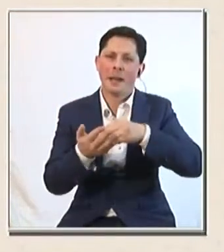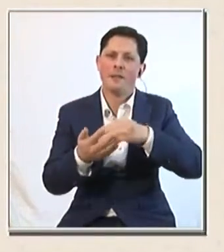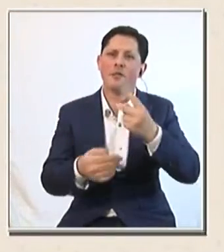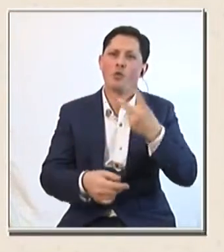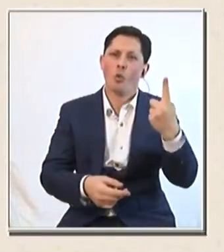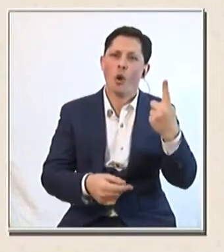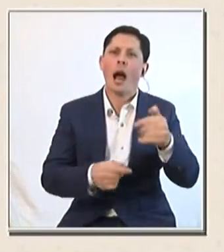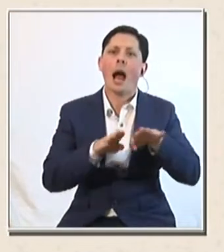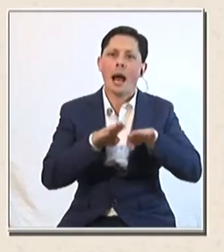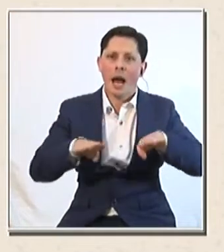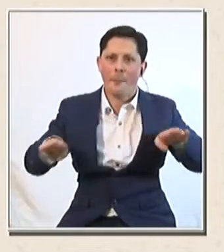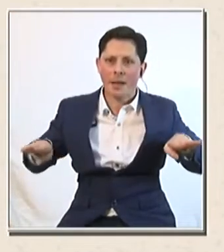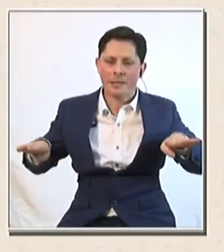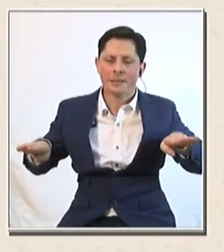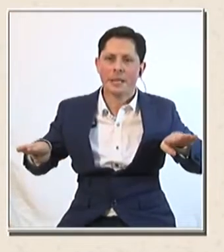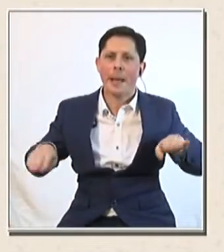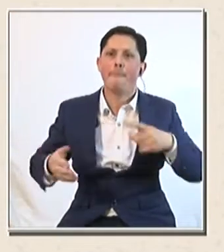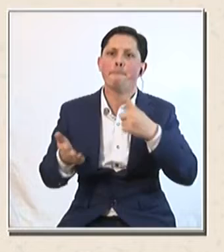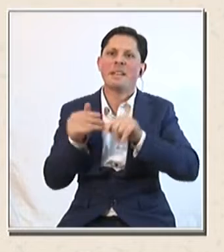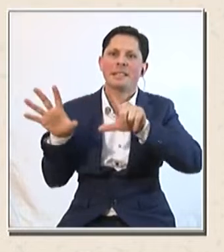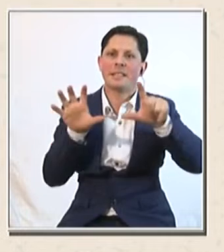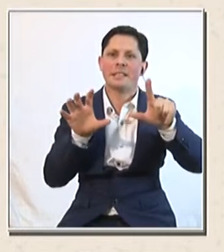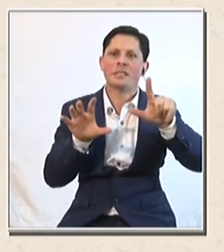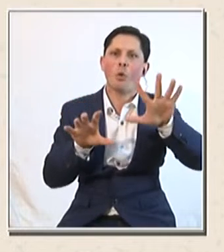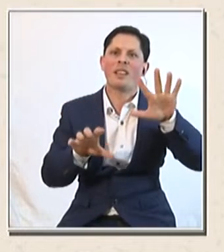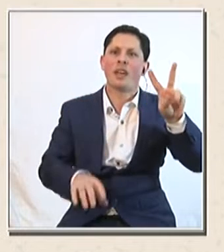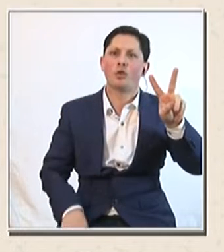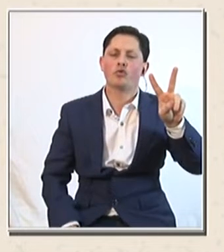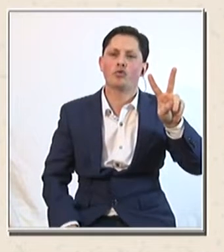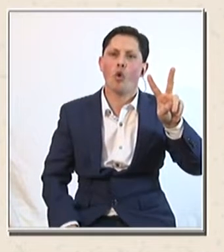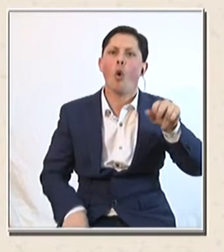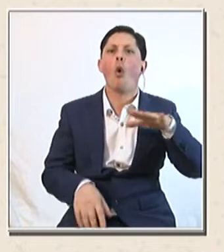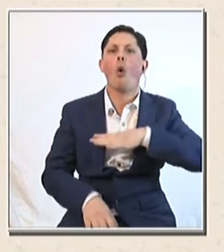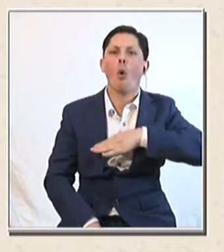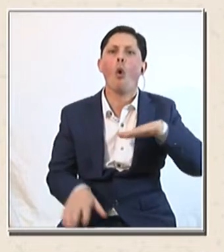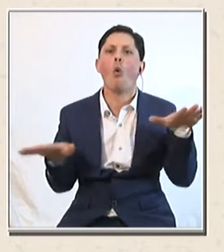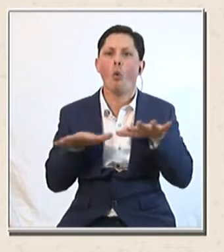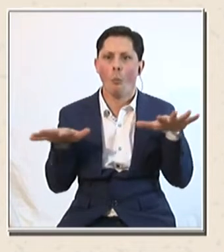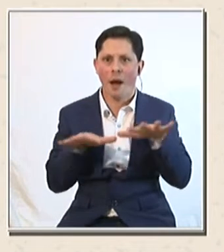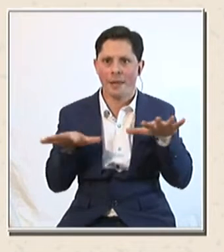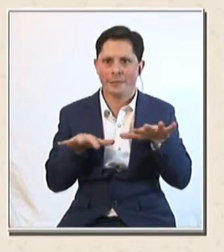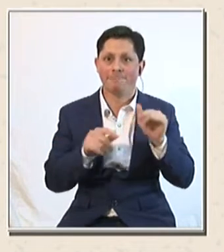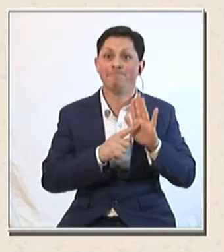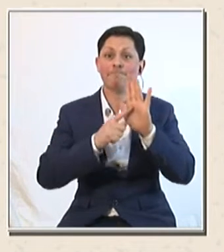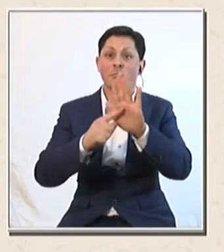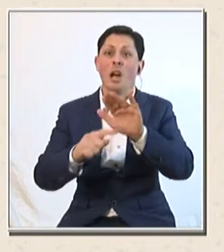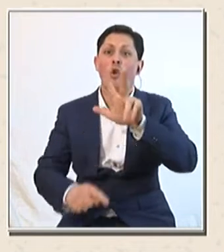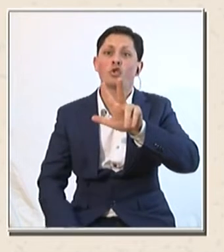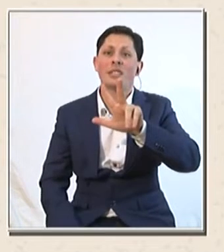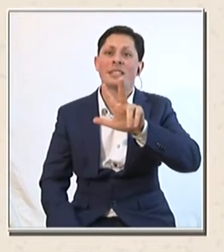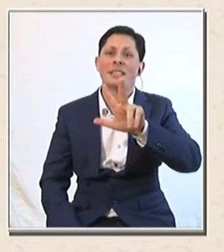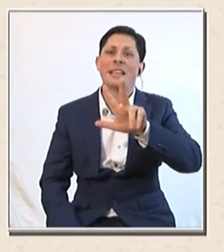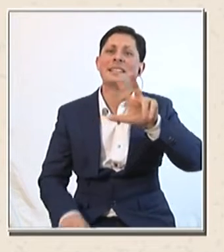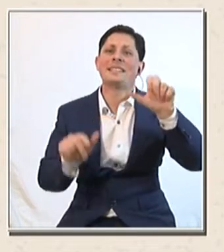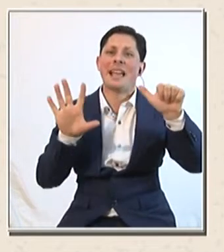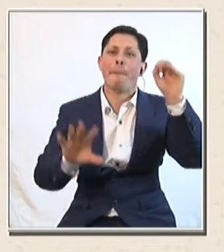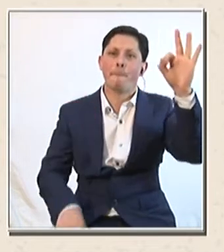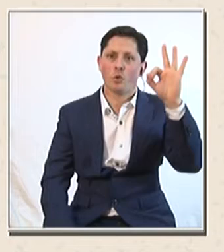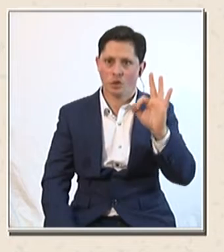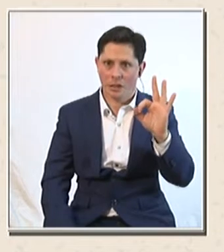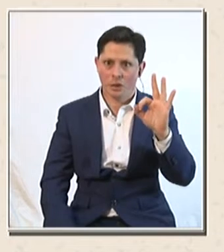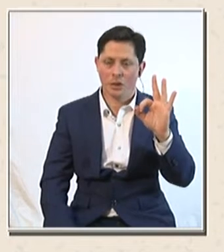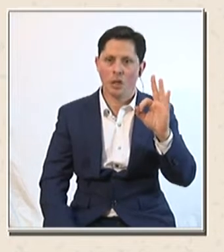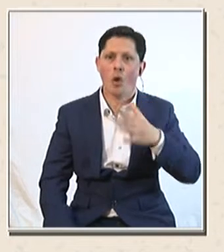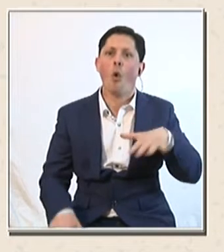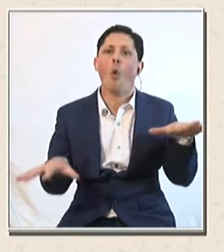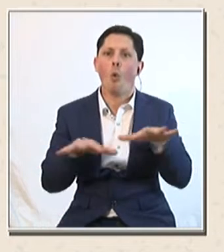habilitadas, de las cuales 1.752 se encuentran ocupadas, lo que representa un 86% de ocupación